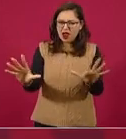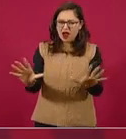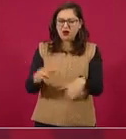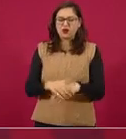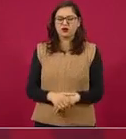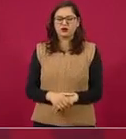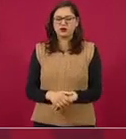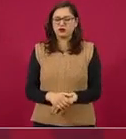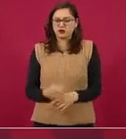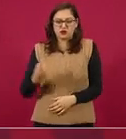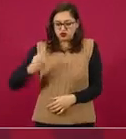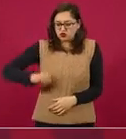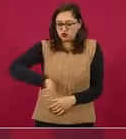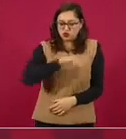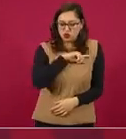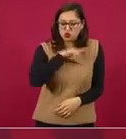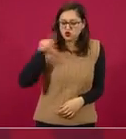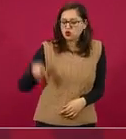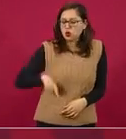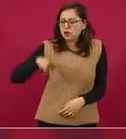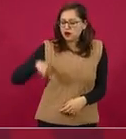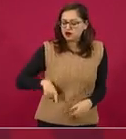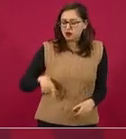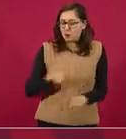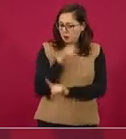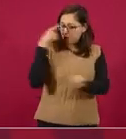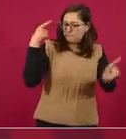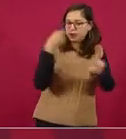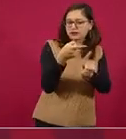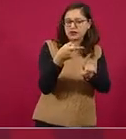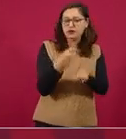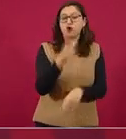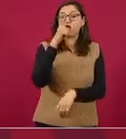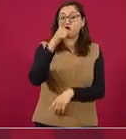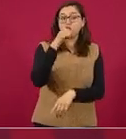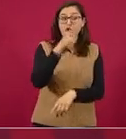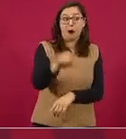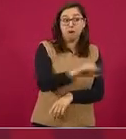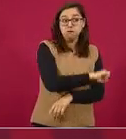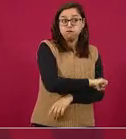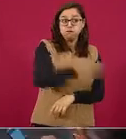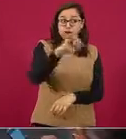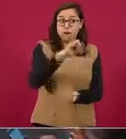es que no aumente el precio de la luz,